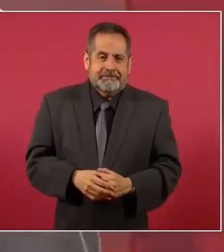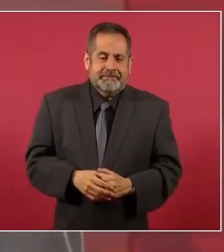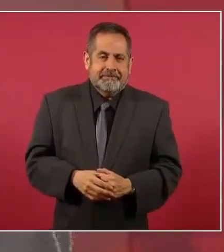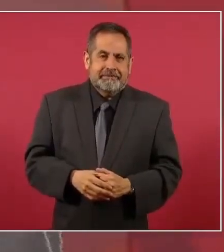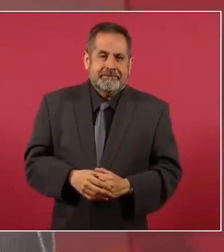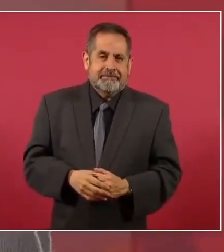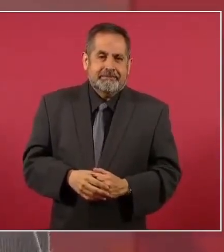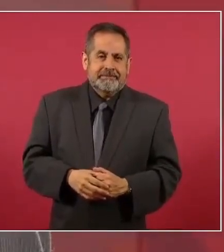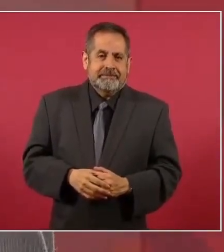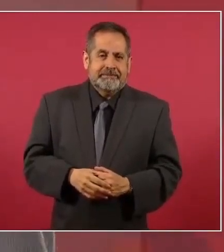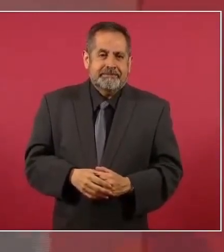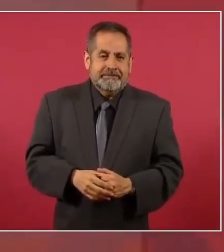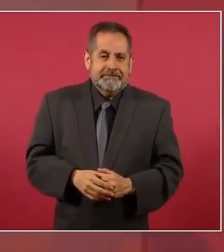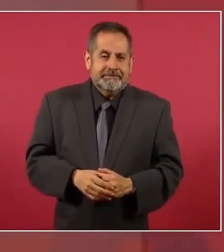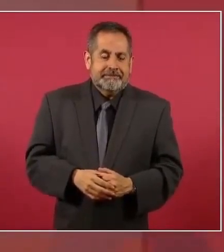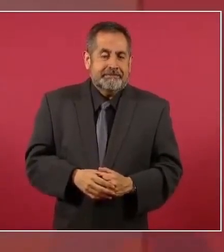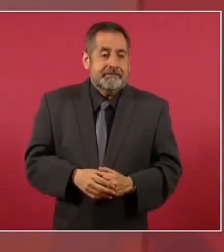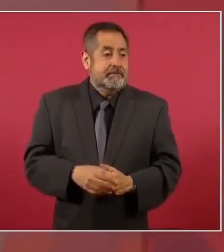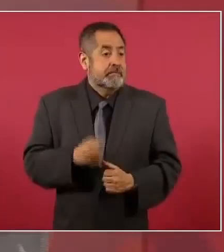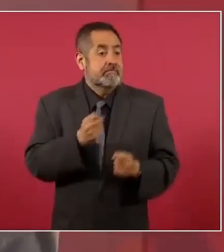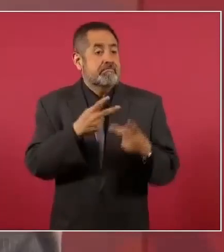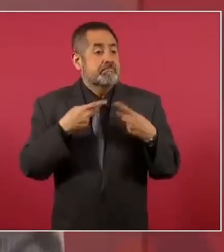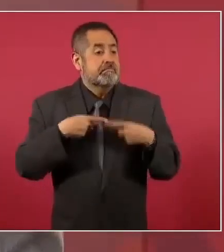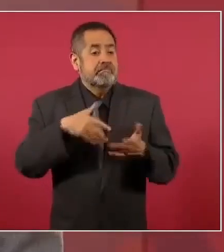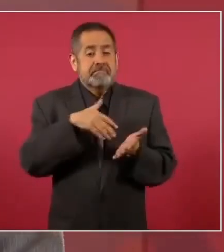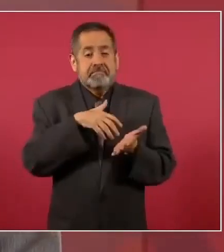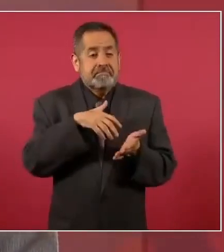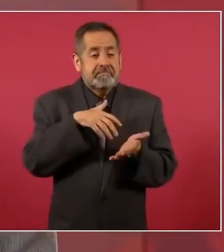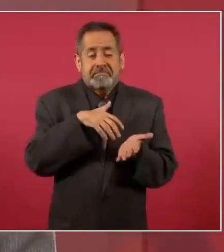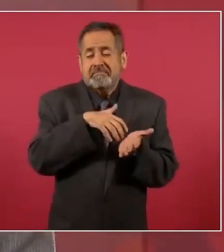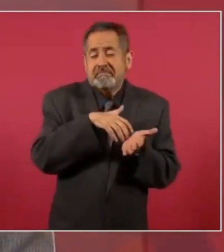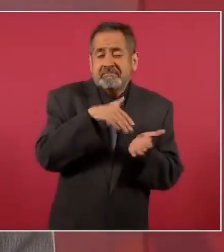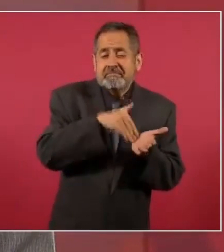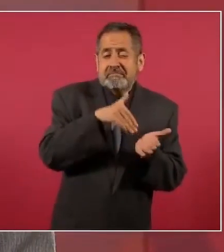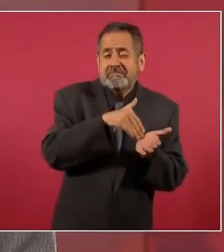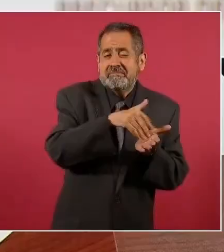millones que les creen.